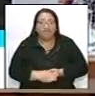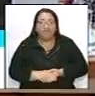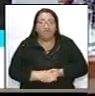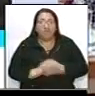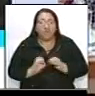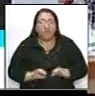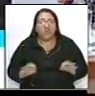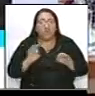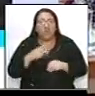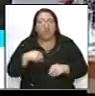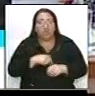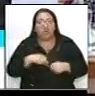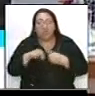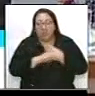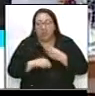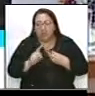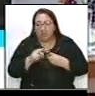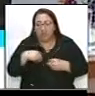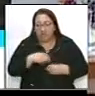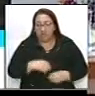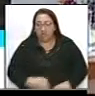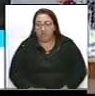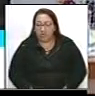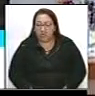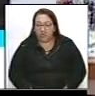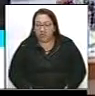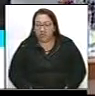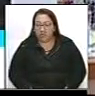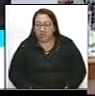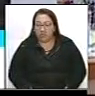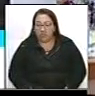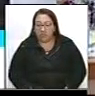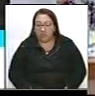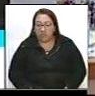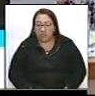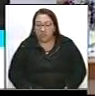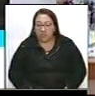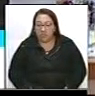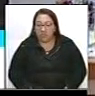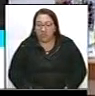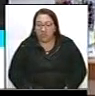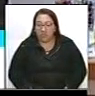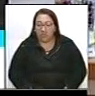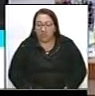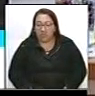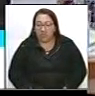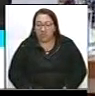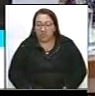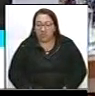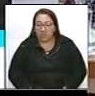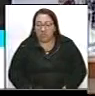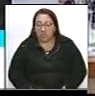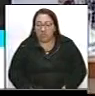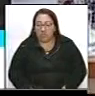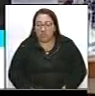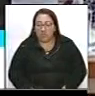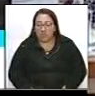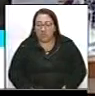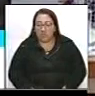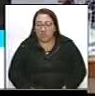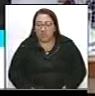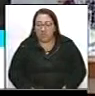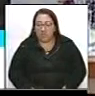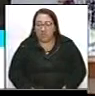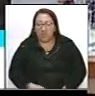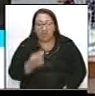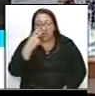clave para nuestro país, no para nosotros, sino para el país, para los ciudadanos de nuestro país que ven en este